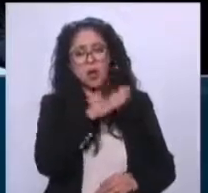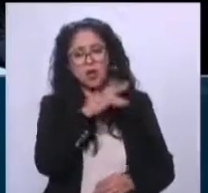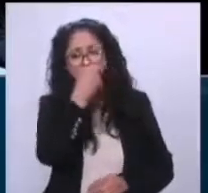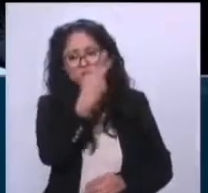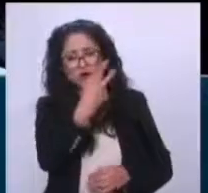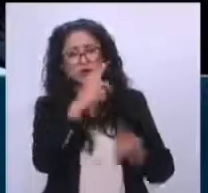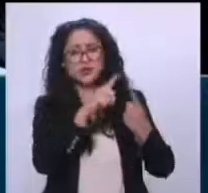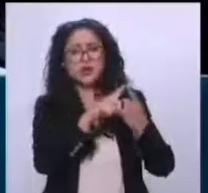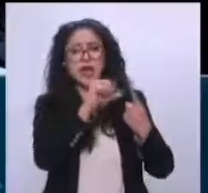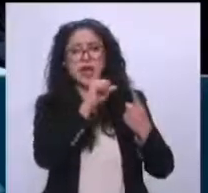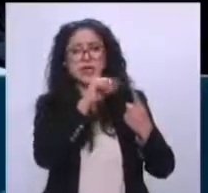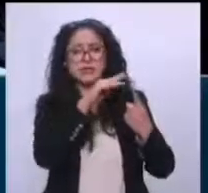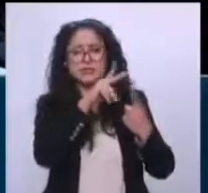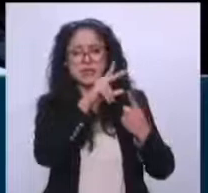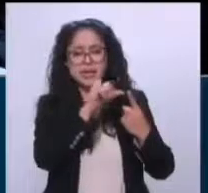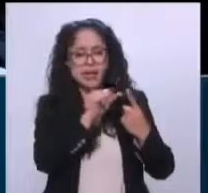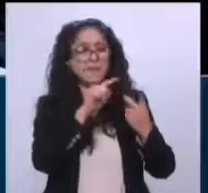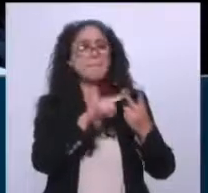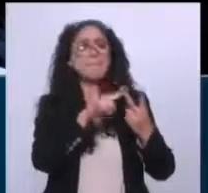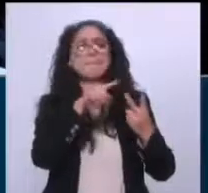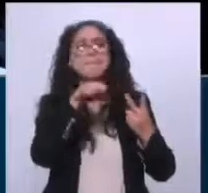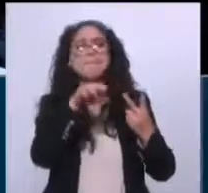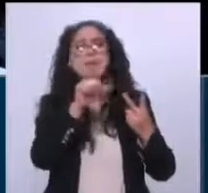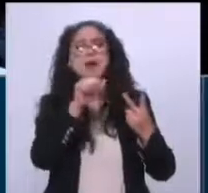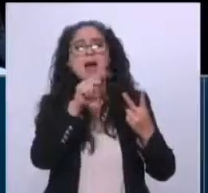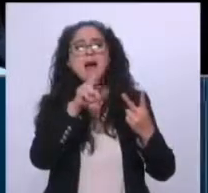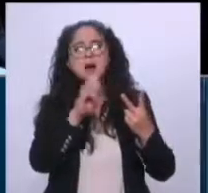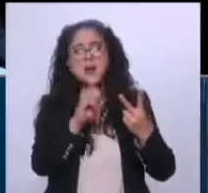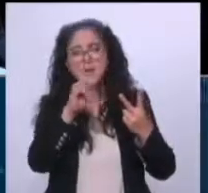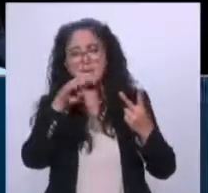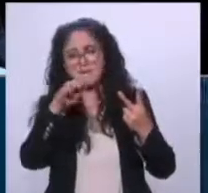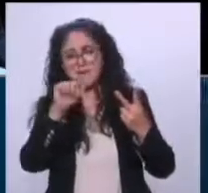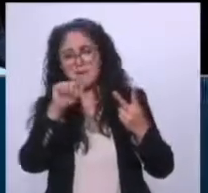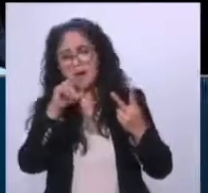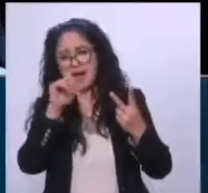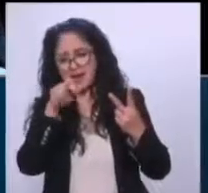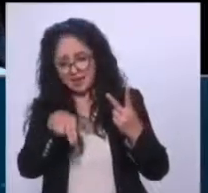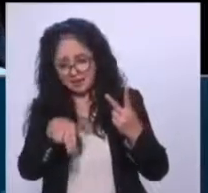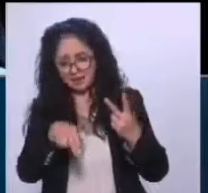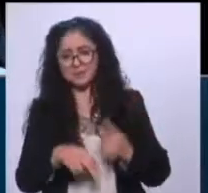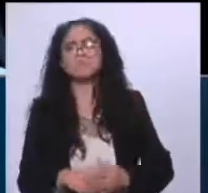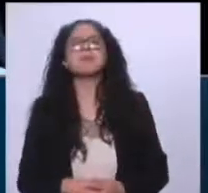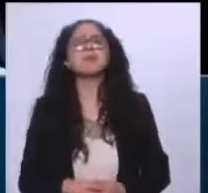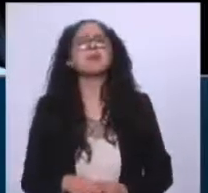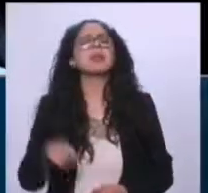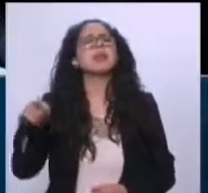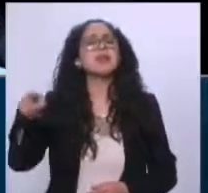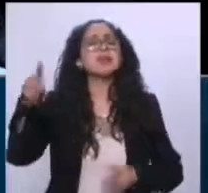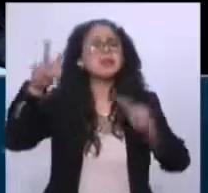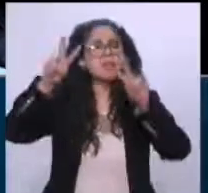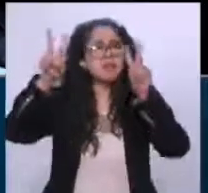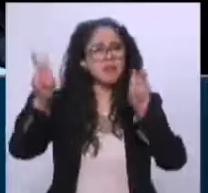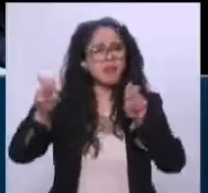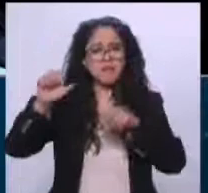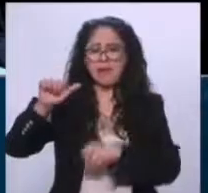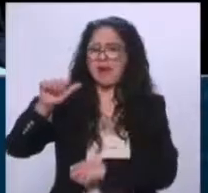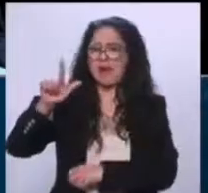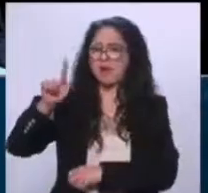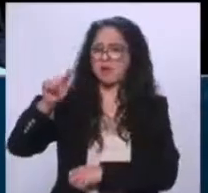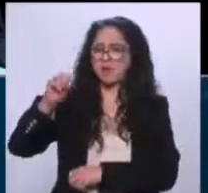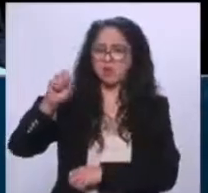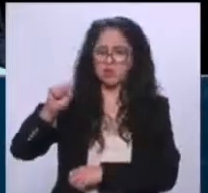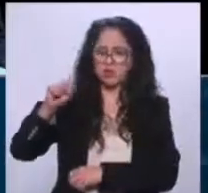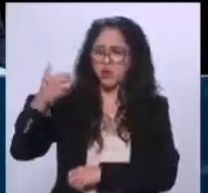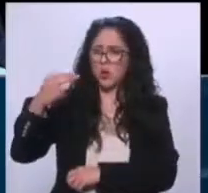de Ancira y el caso de Mario Marín. En cuanto al caso de Altos Hornos, lo que se ha venido planteando, el presidente lo ha venido